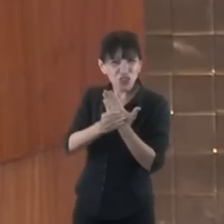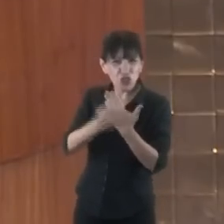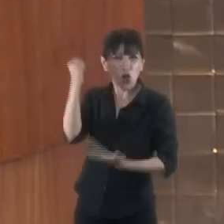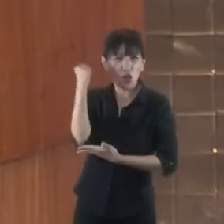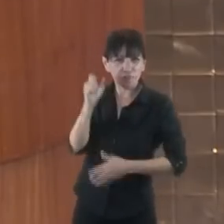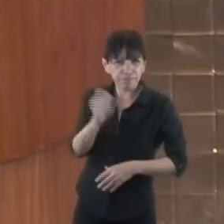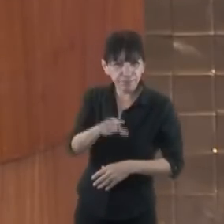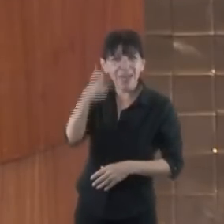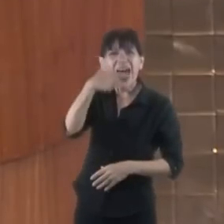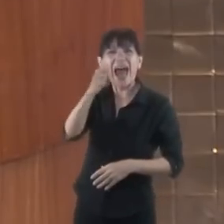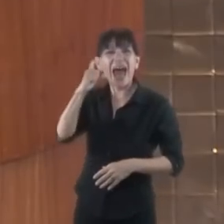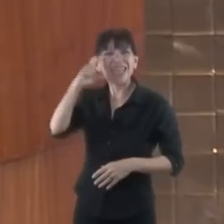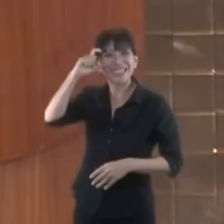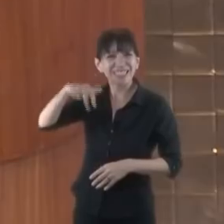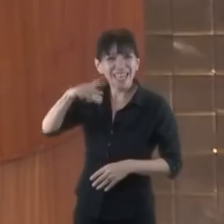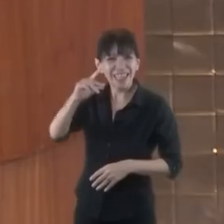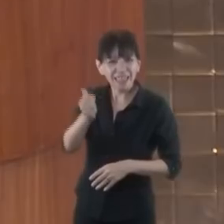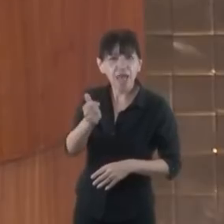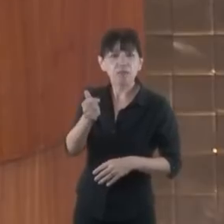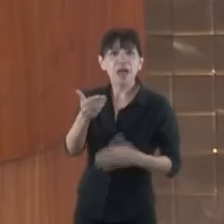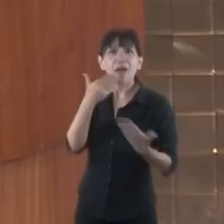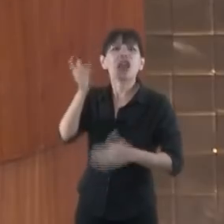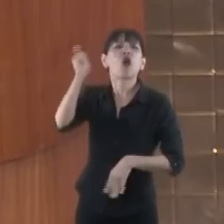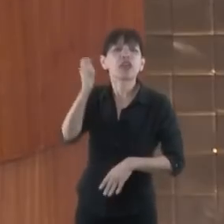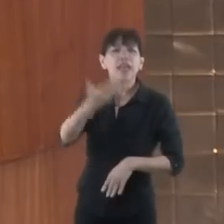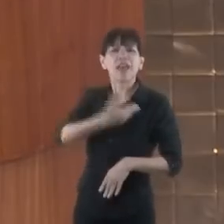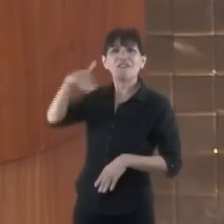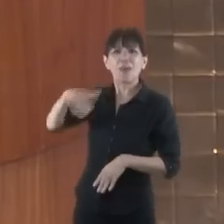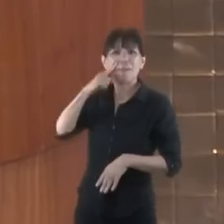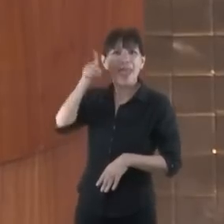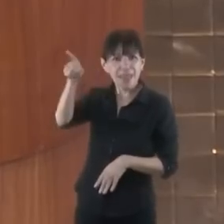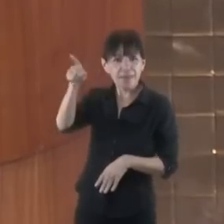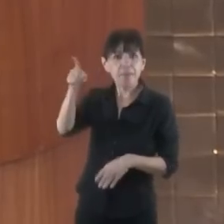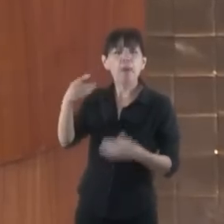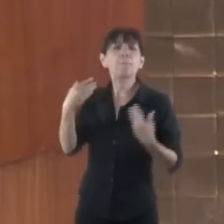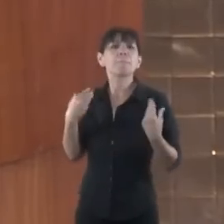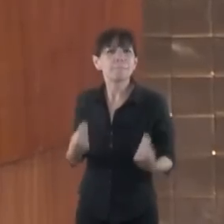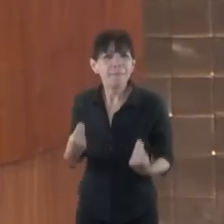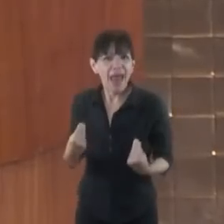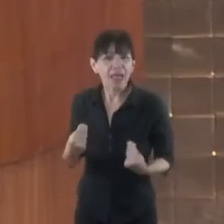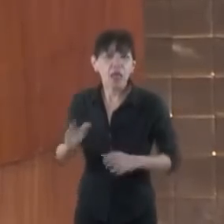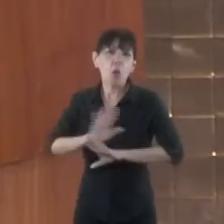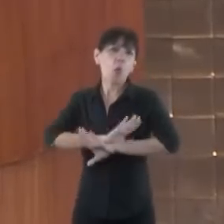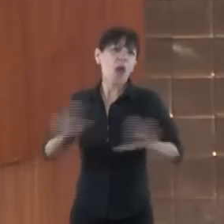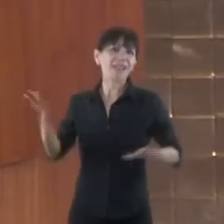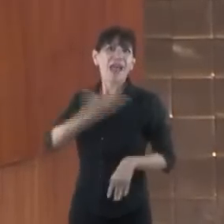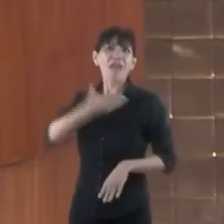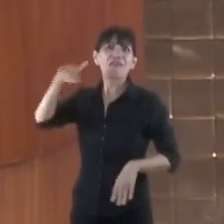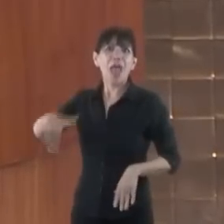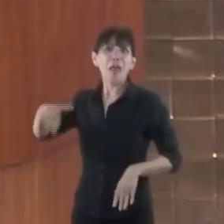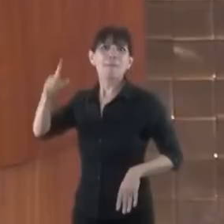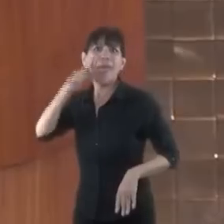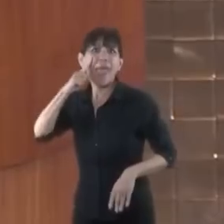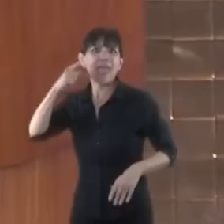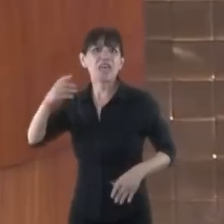FMI, con el Fondo Monetario para tirar a faca do pescoço da Argentina, para quitarle el cuchillo al cuello de Argentina. O